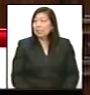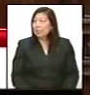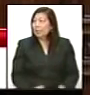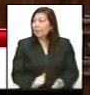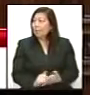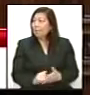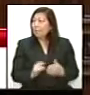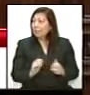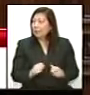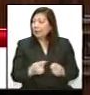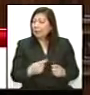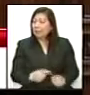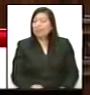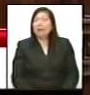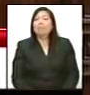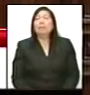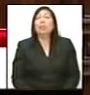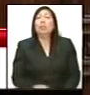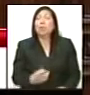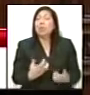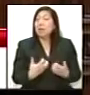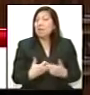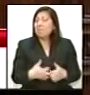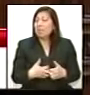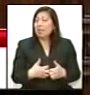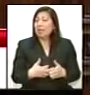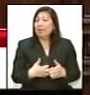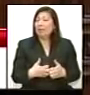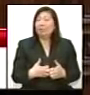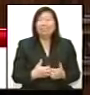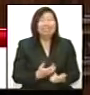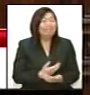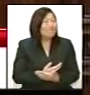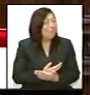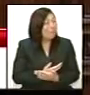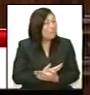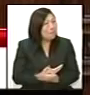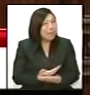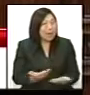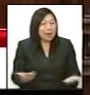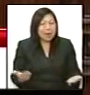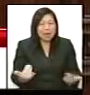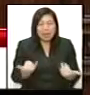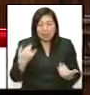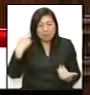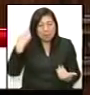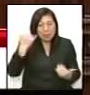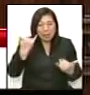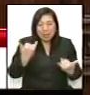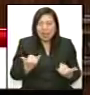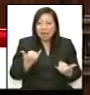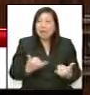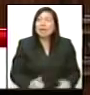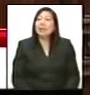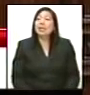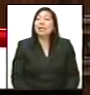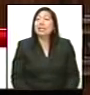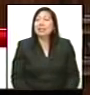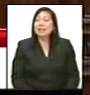el permitir que una empresa que ha desgraciado el sistema político nacional, que